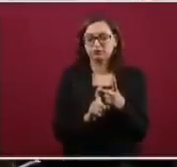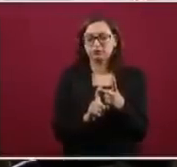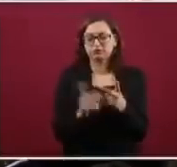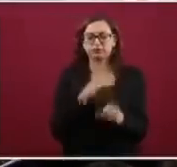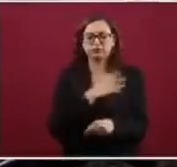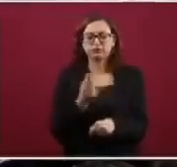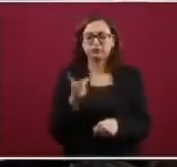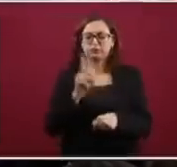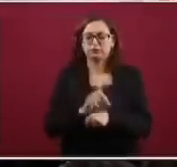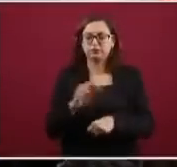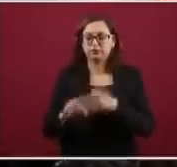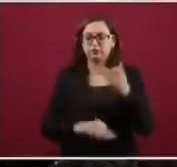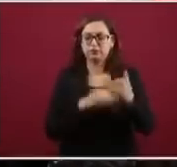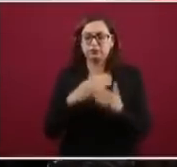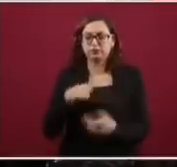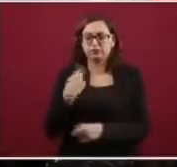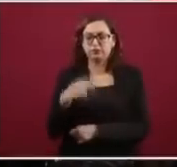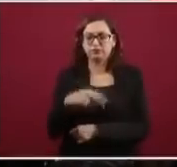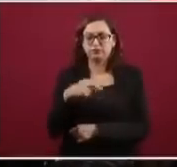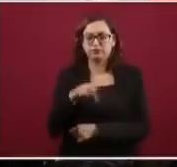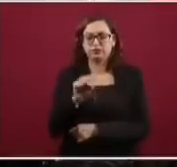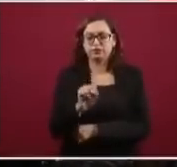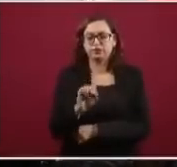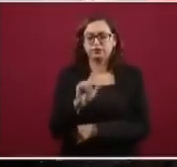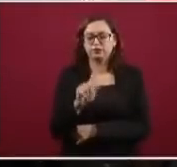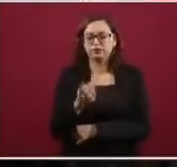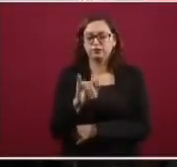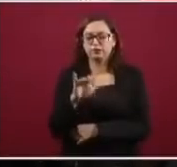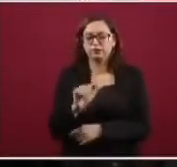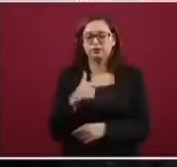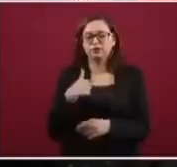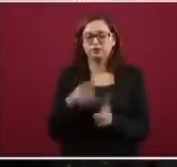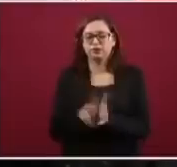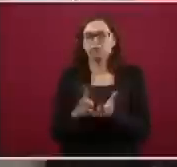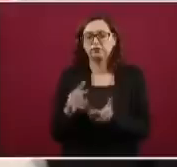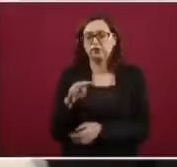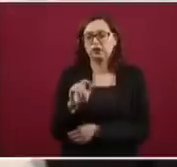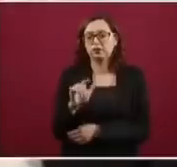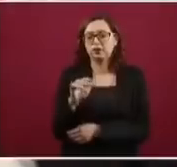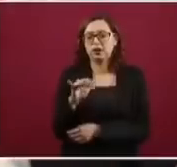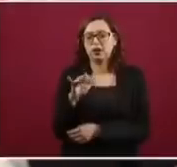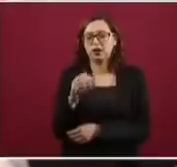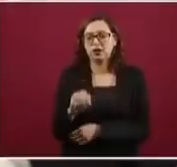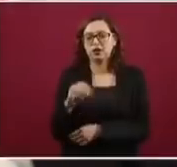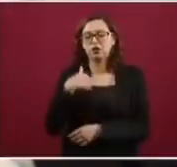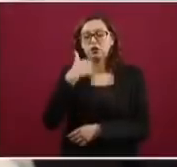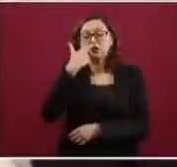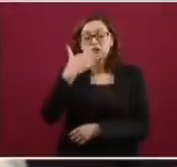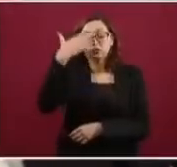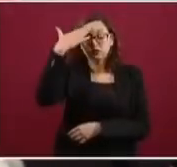buenos días a todos silvia rodríguez del grupo milenio quiero saber si estas medidas d